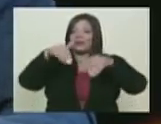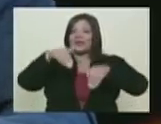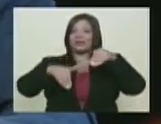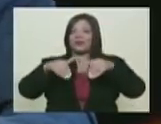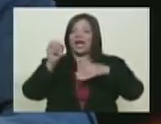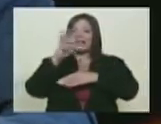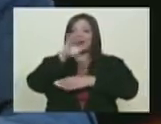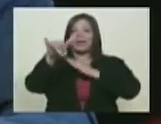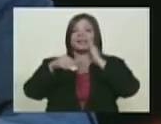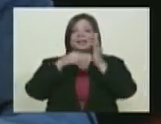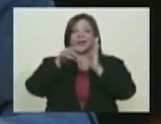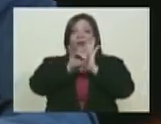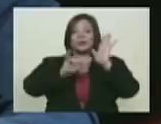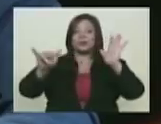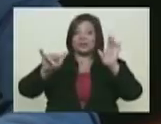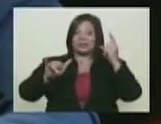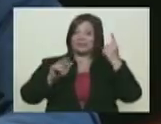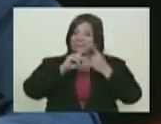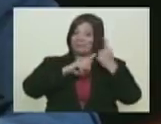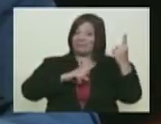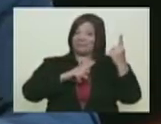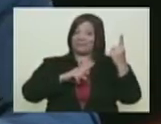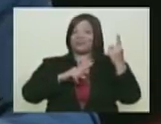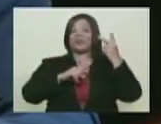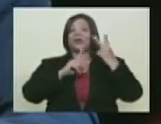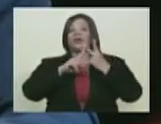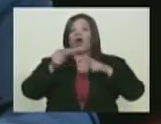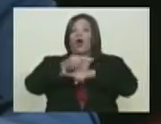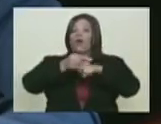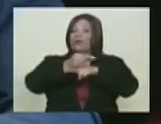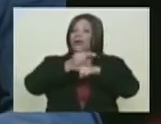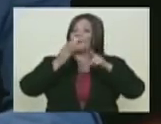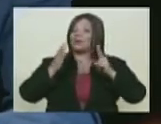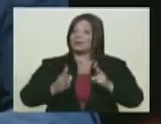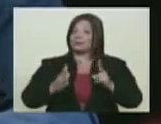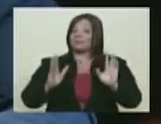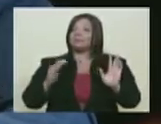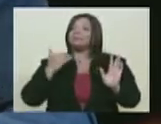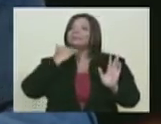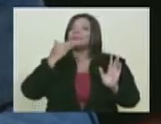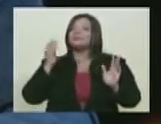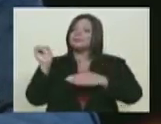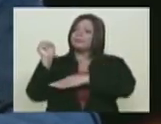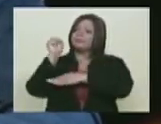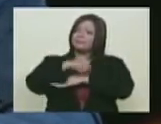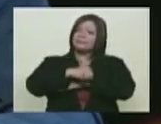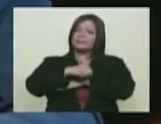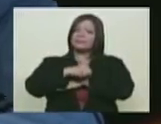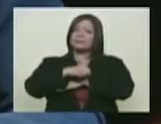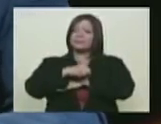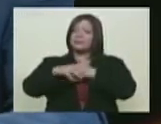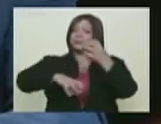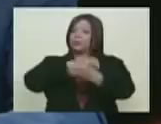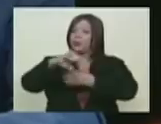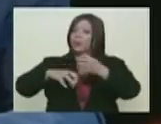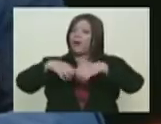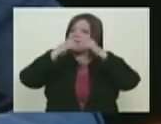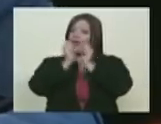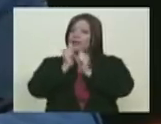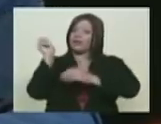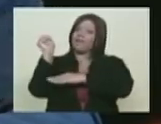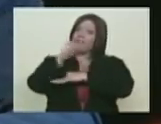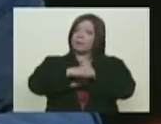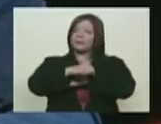de la Asamblea Nacional Constituyente, la de los gobernadores, que acaba de derrotar una insurrección interna, que